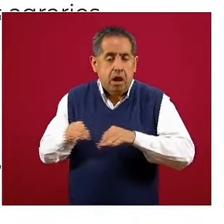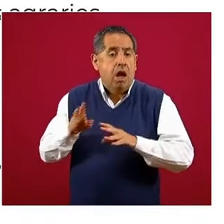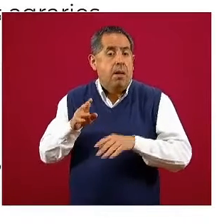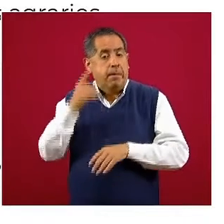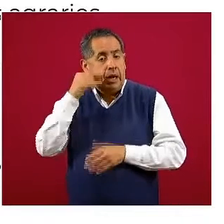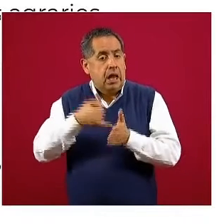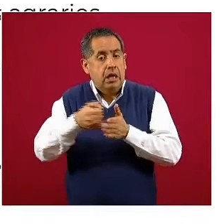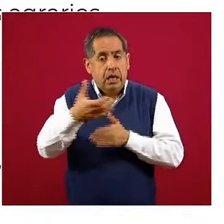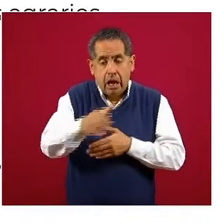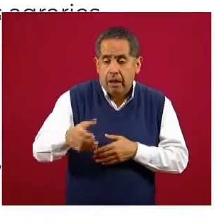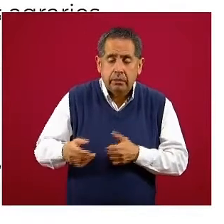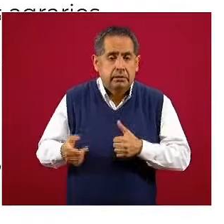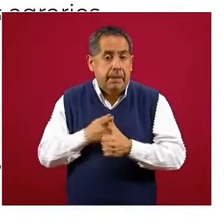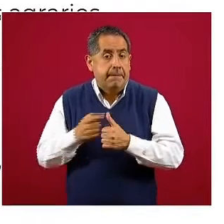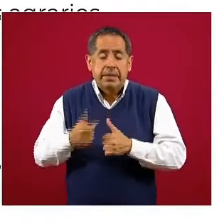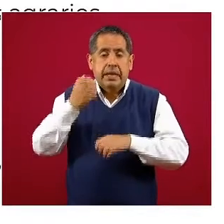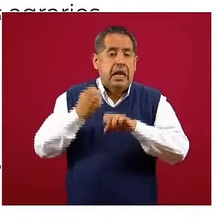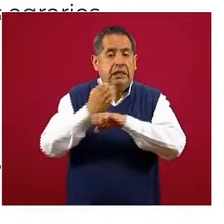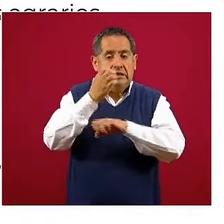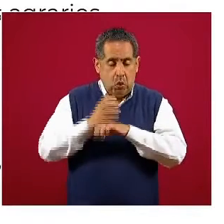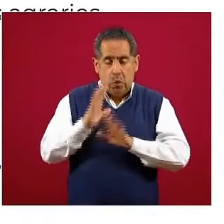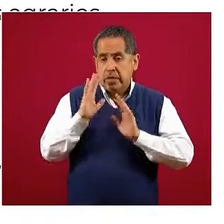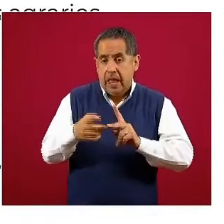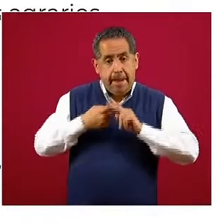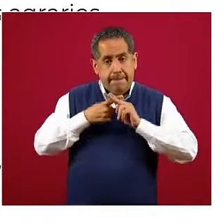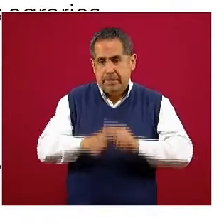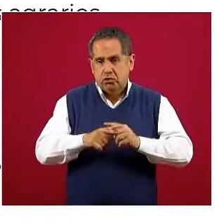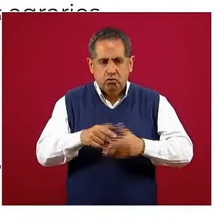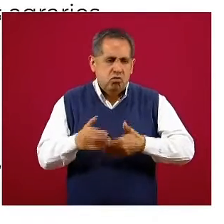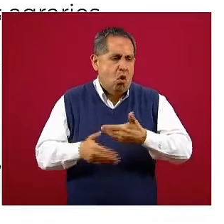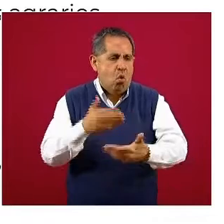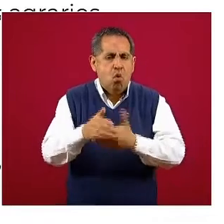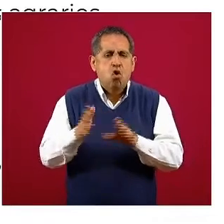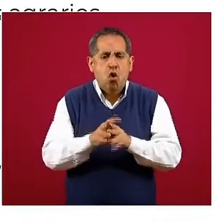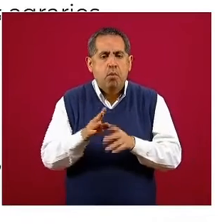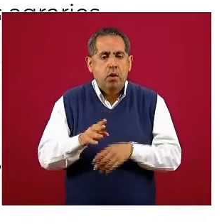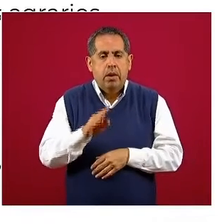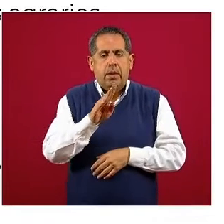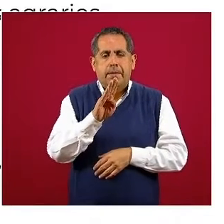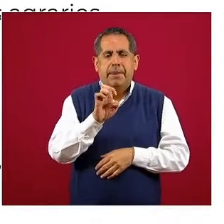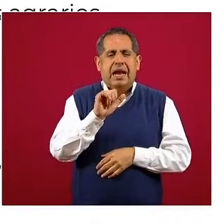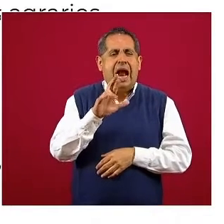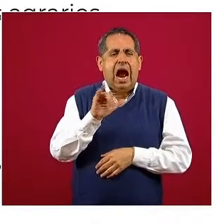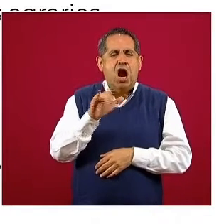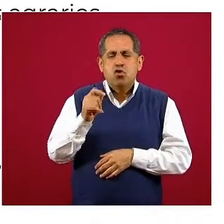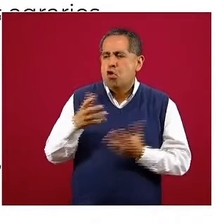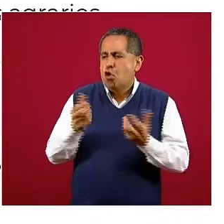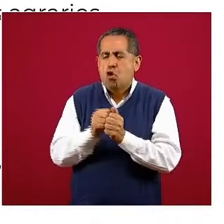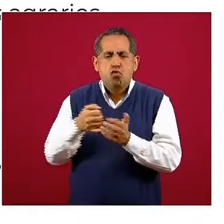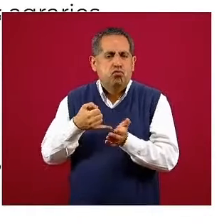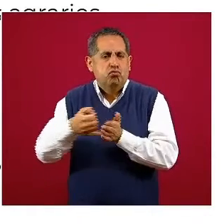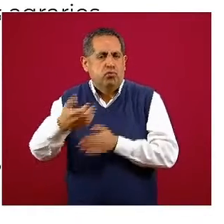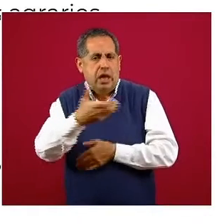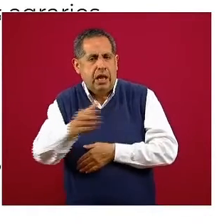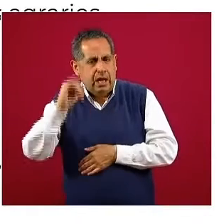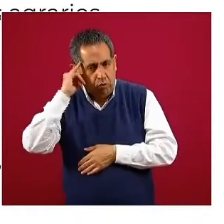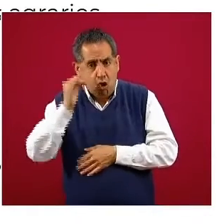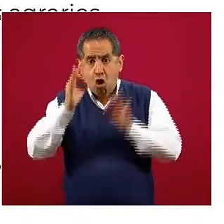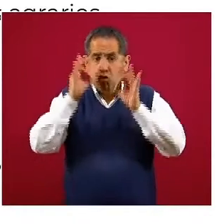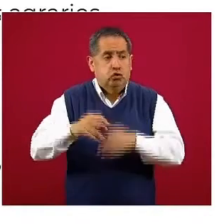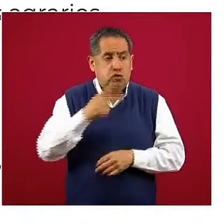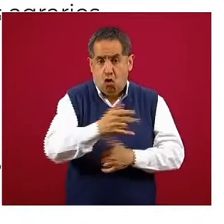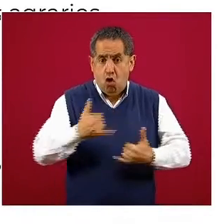cuidado y sustentabilidad del planeta para garantizar la vida en el planeta de esta generación y de las generaciones